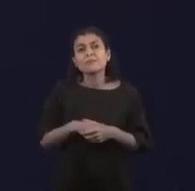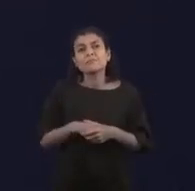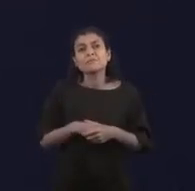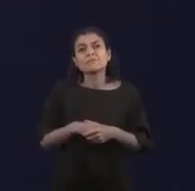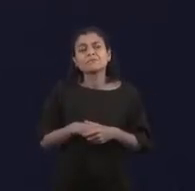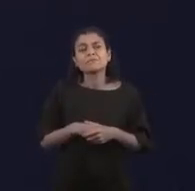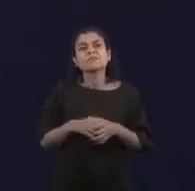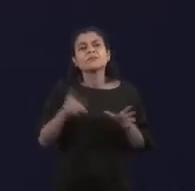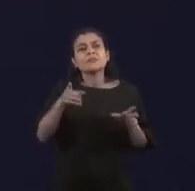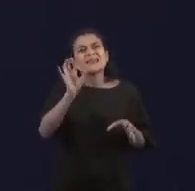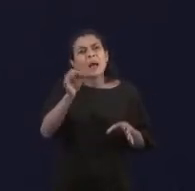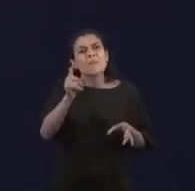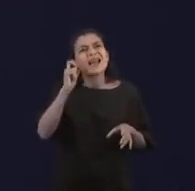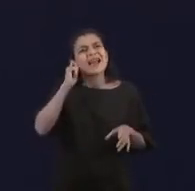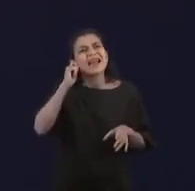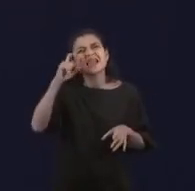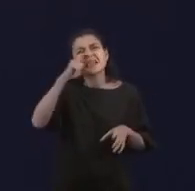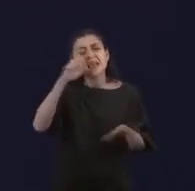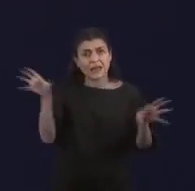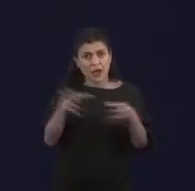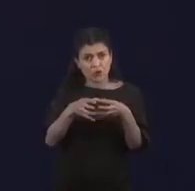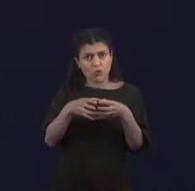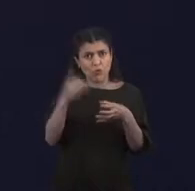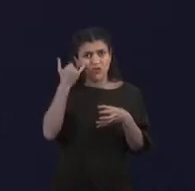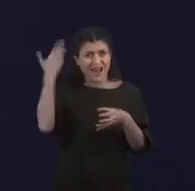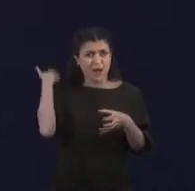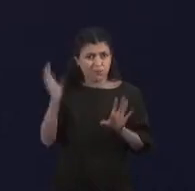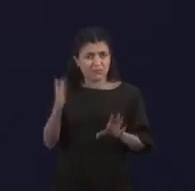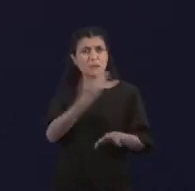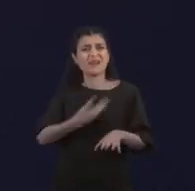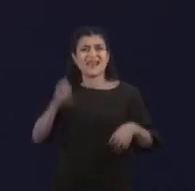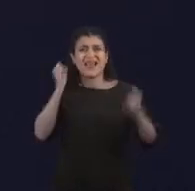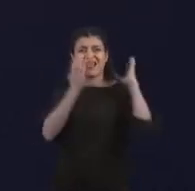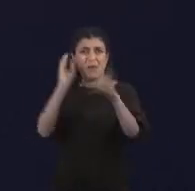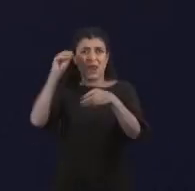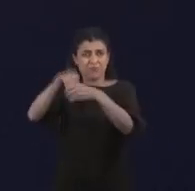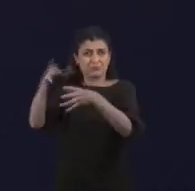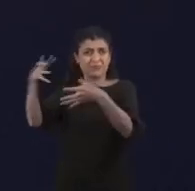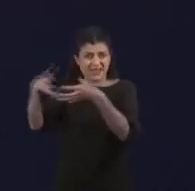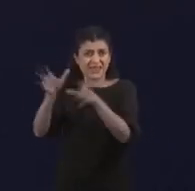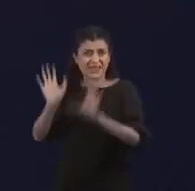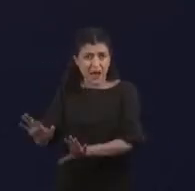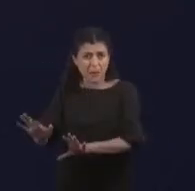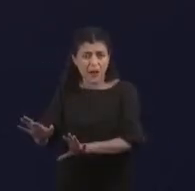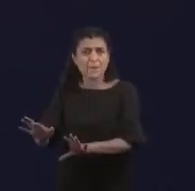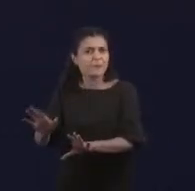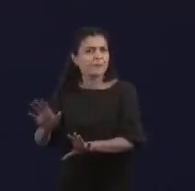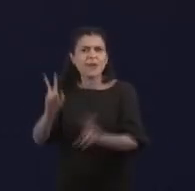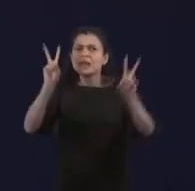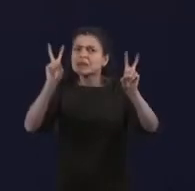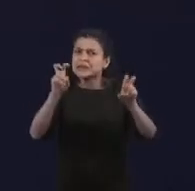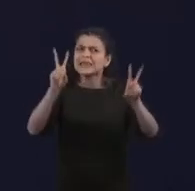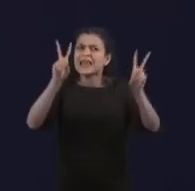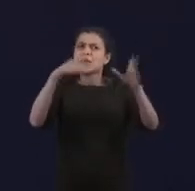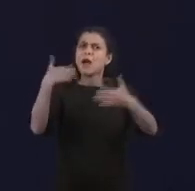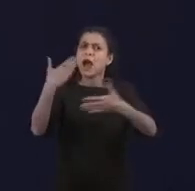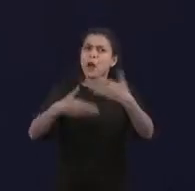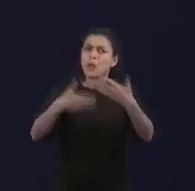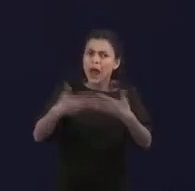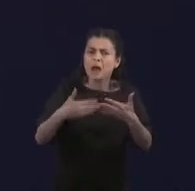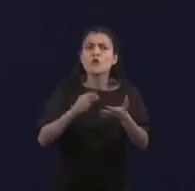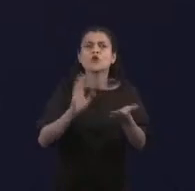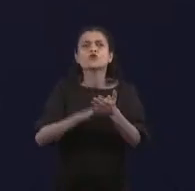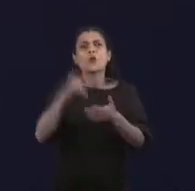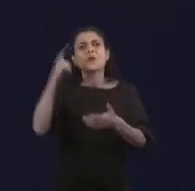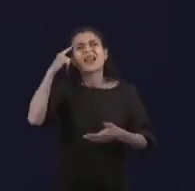el G7 en el que participó el presidente Milei tuvo como gran centro la discusión sobre la